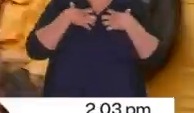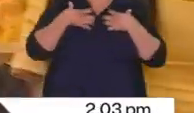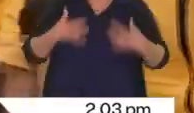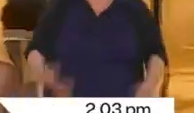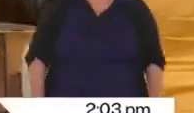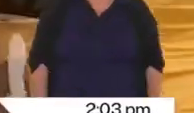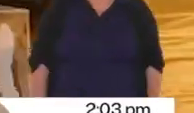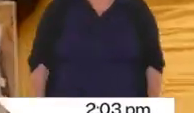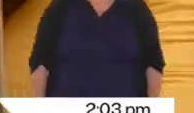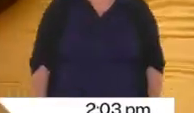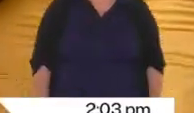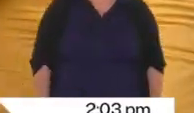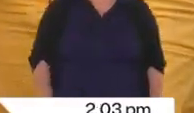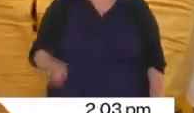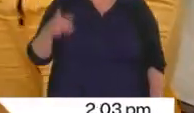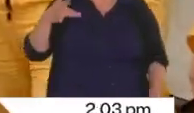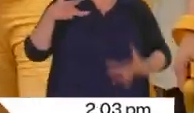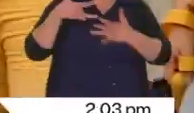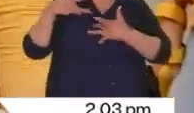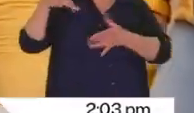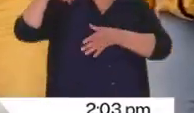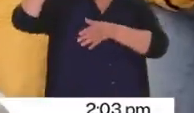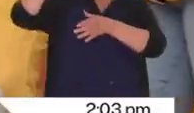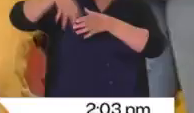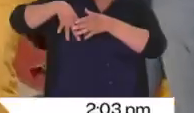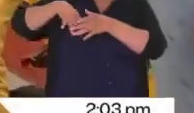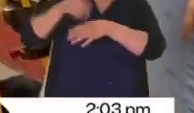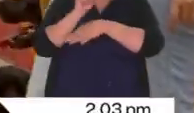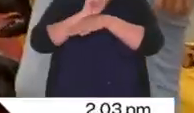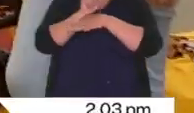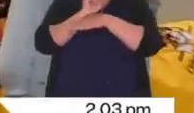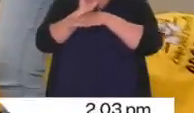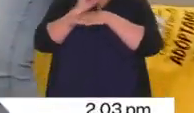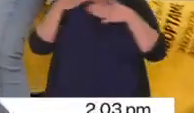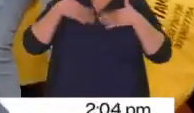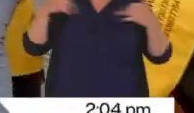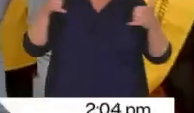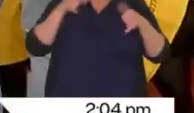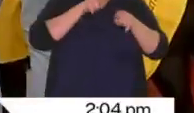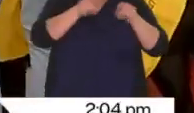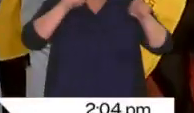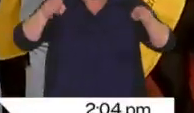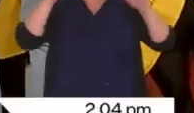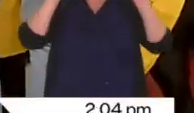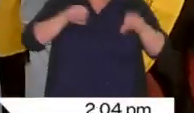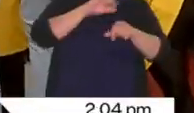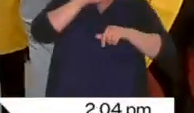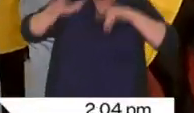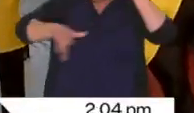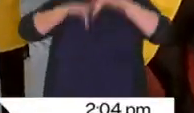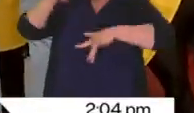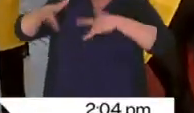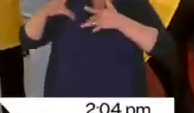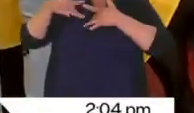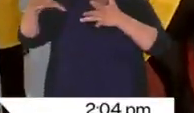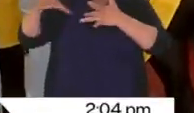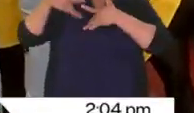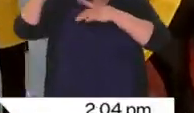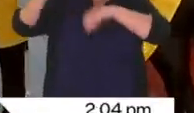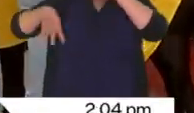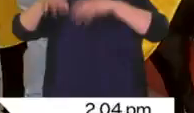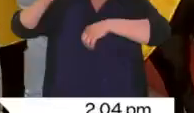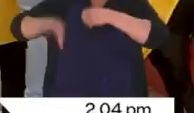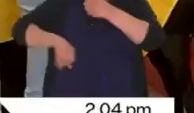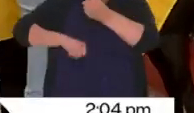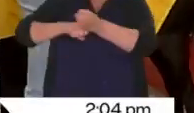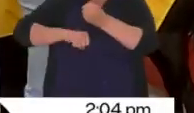ser mi contribución para la fundación colitas felices a ustedes los invito para que vengan se animen y también se unan a esta causa